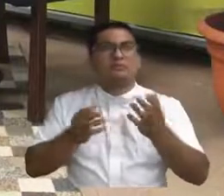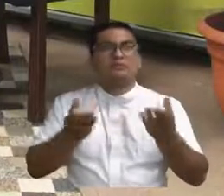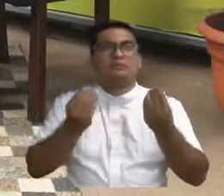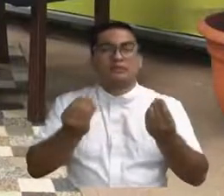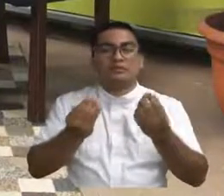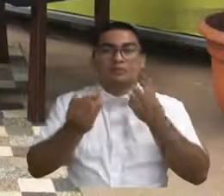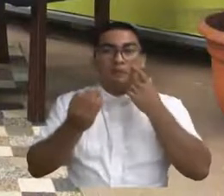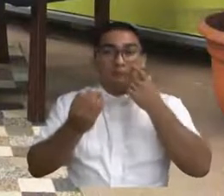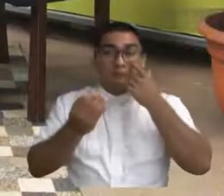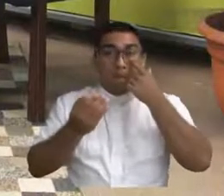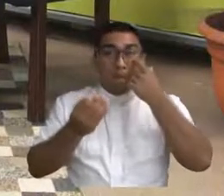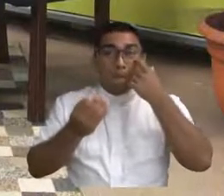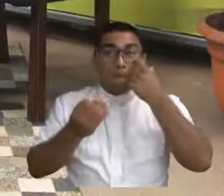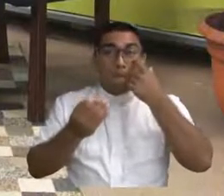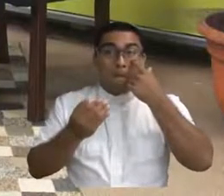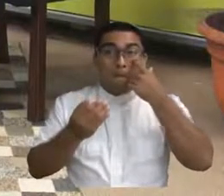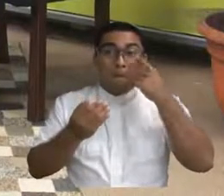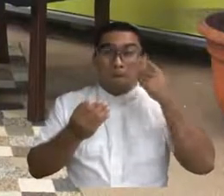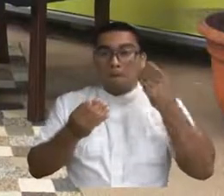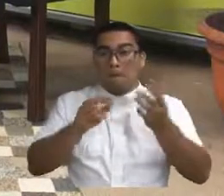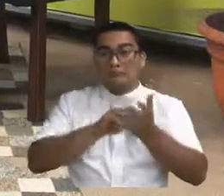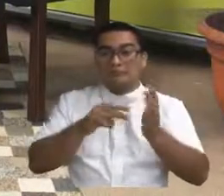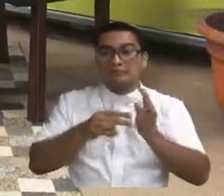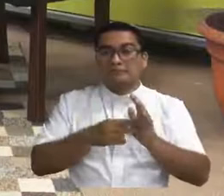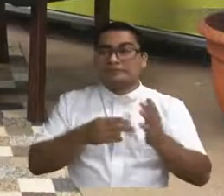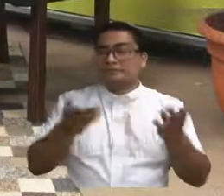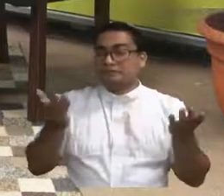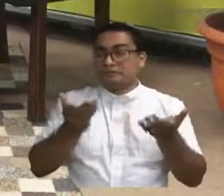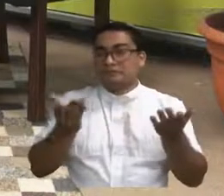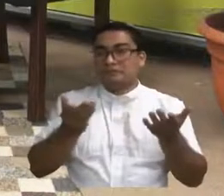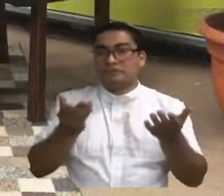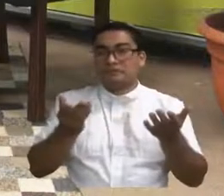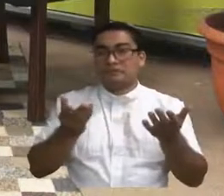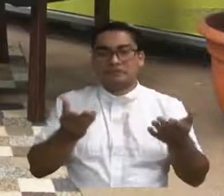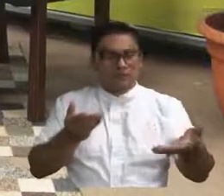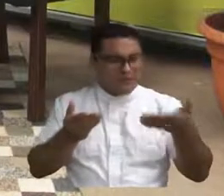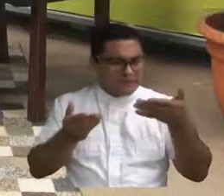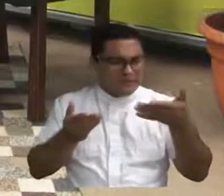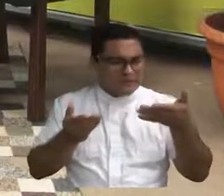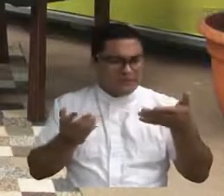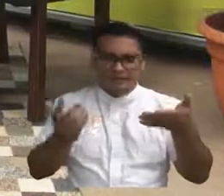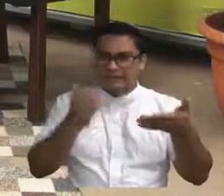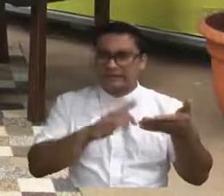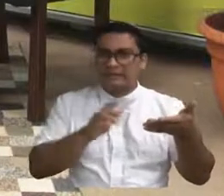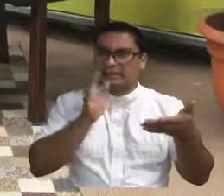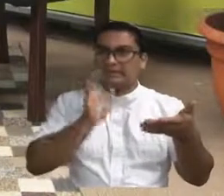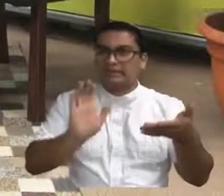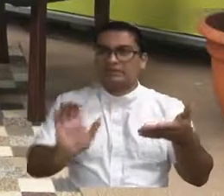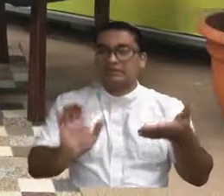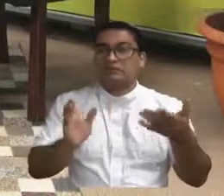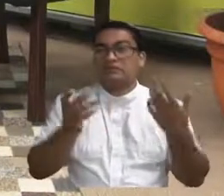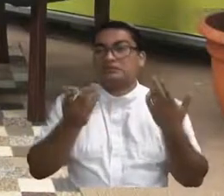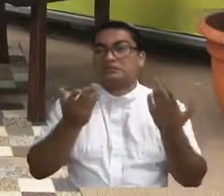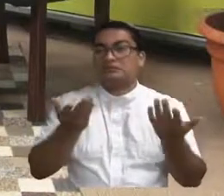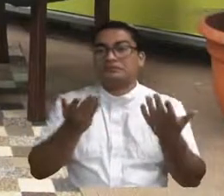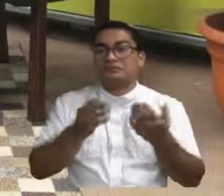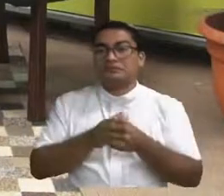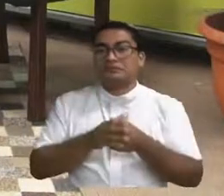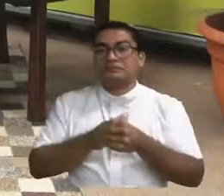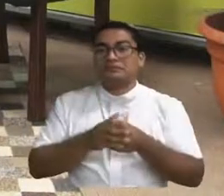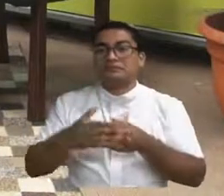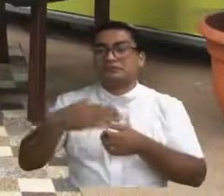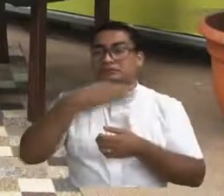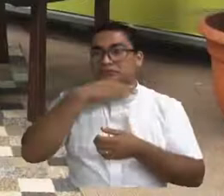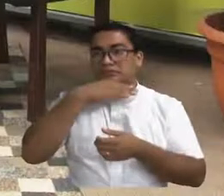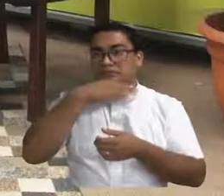miedo. Tanto así de que al inicio va a ser una película de terror en los niños. Te lo digo porque así eran mis niñas. Porque me tocaron